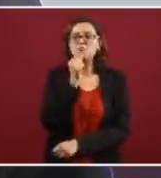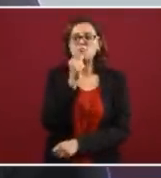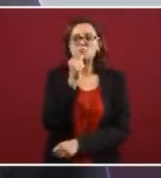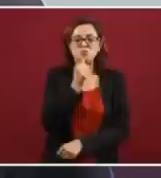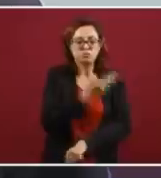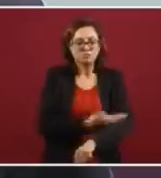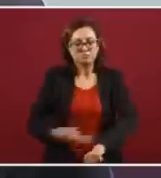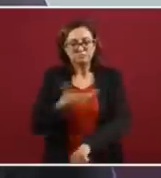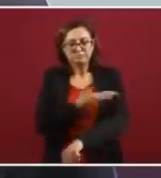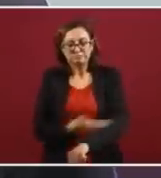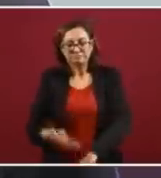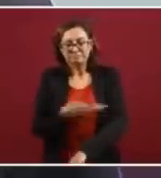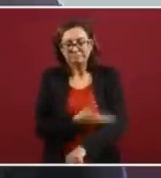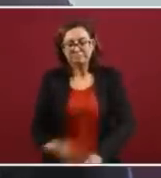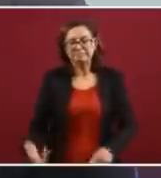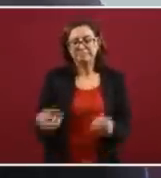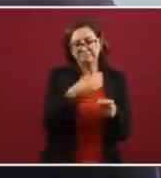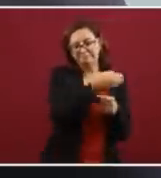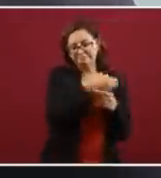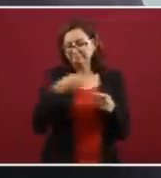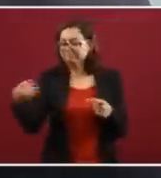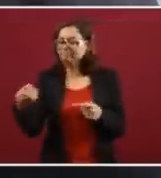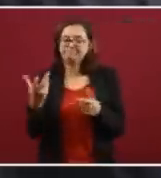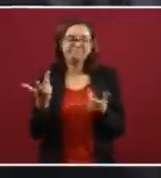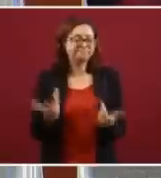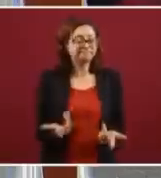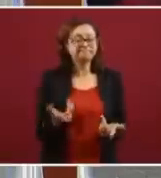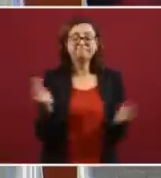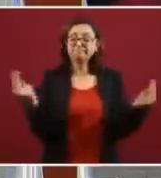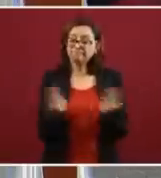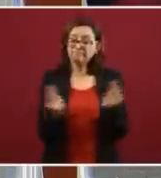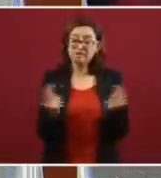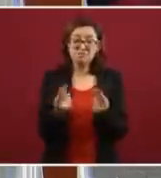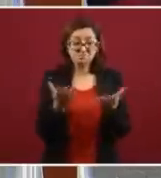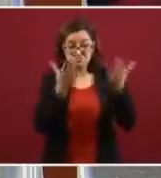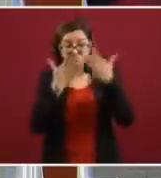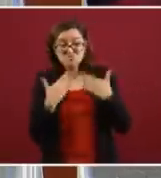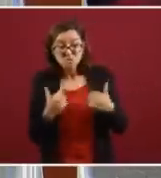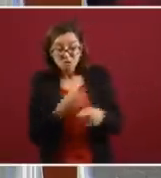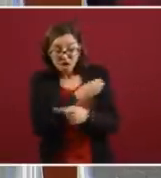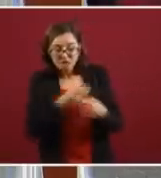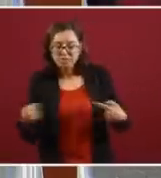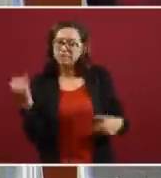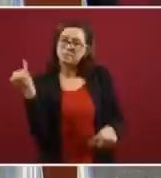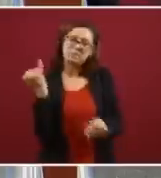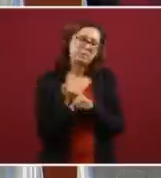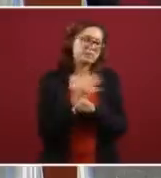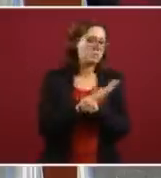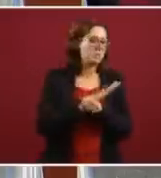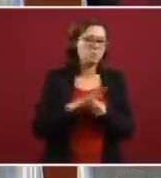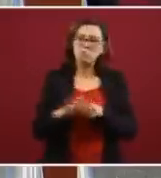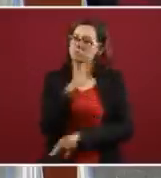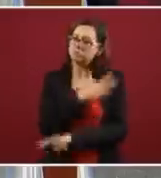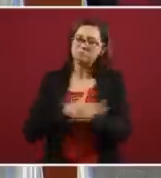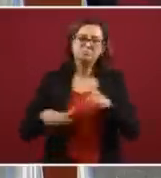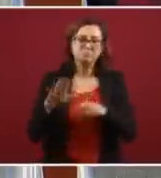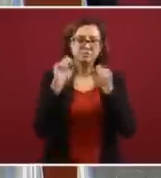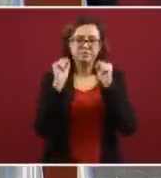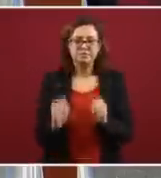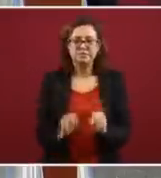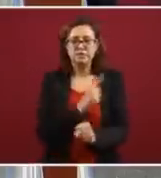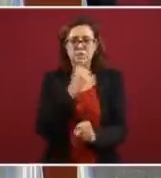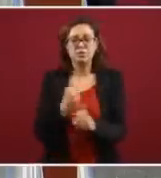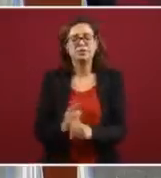cuyo reordenamiento es imposible garantizar condiciones adecuadas de seguridad. Adelante,